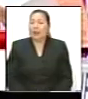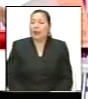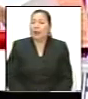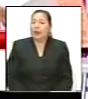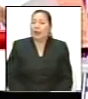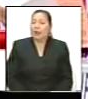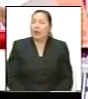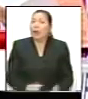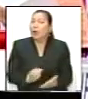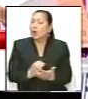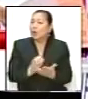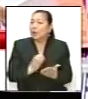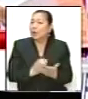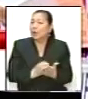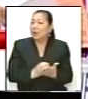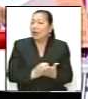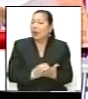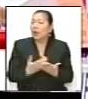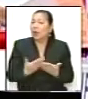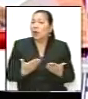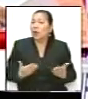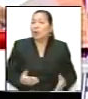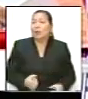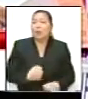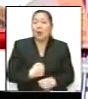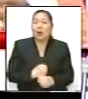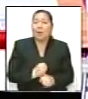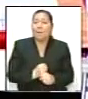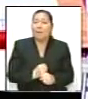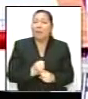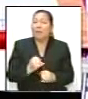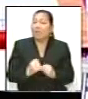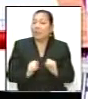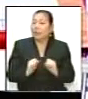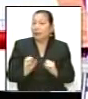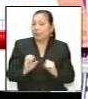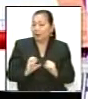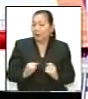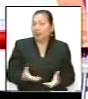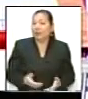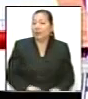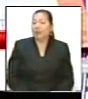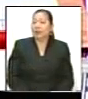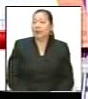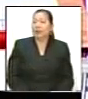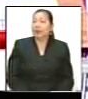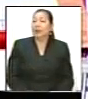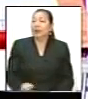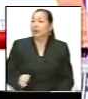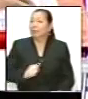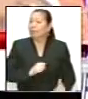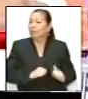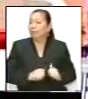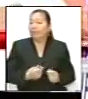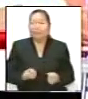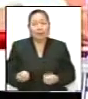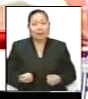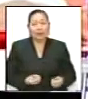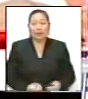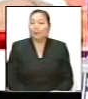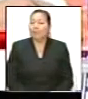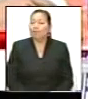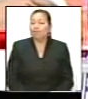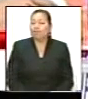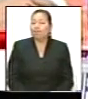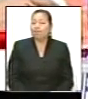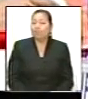de las contrataciones de bienes y servicios y obras a fin de garantizar un control eficaz sin afectar el dinamismo de la